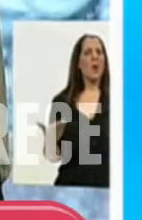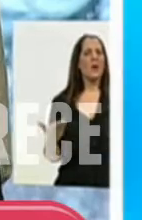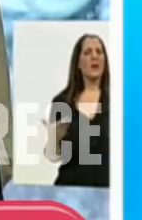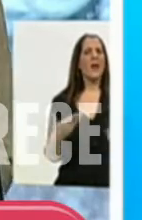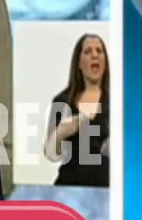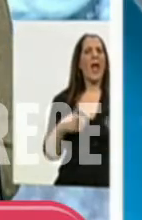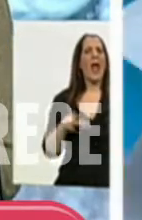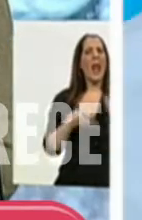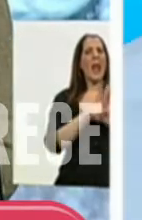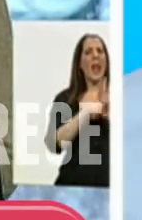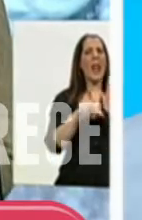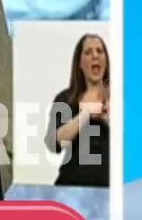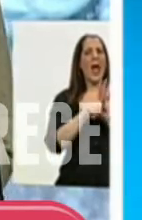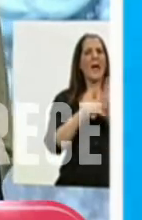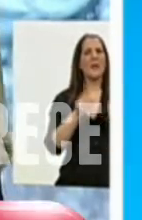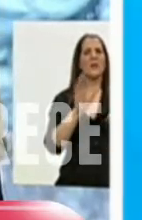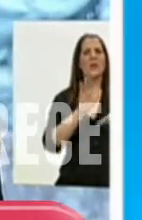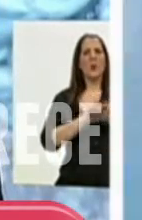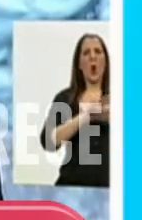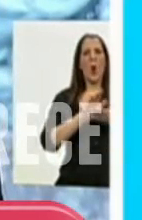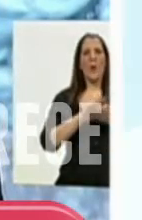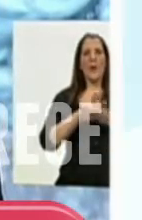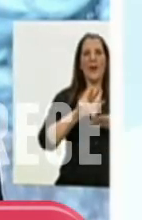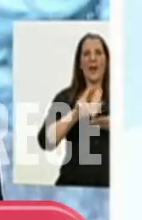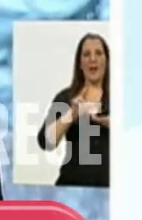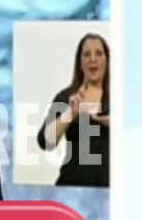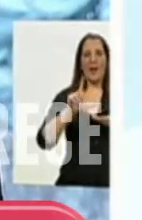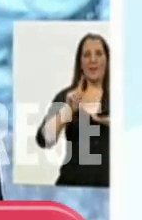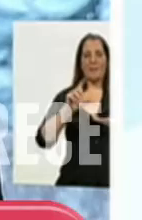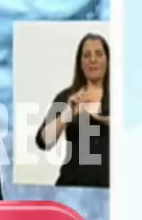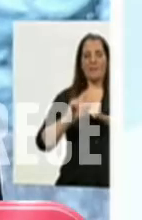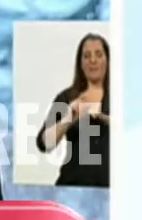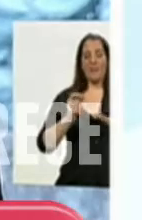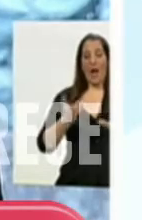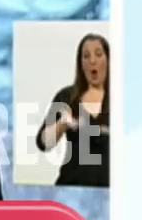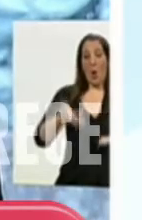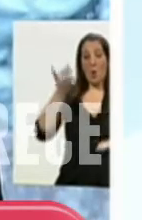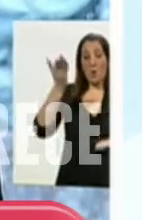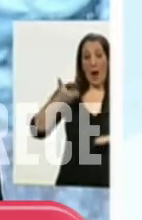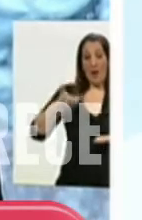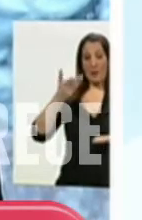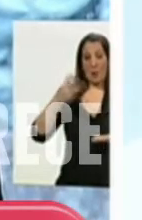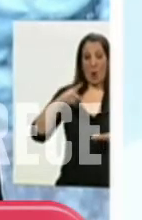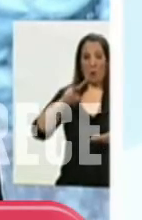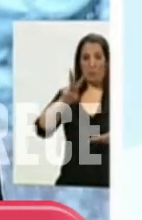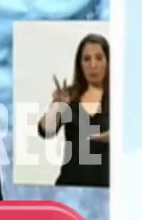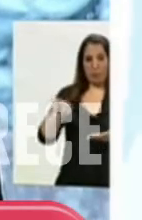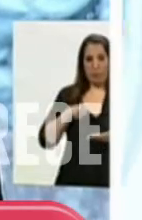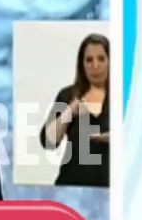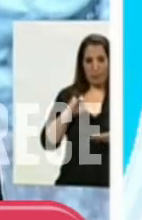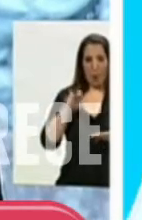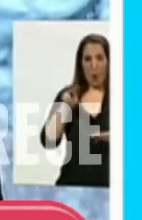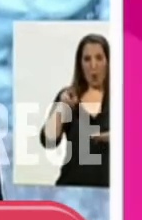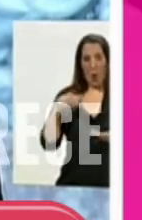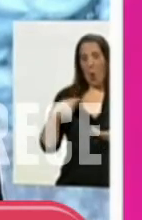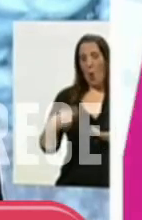a investigar, él ya la considera sospechosa, con lo cual parece estar a un paso del procesamiento. Pero estamos de acuerdo, Julio. Eso sí, puede salir procesada, Mariana. Puede salir procesada. Tal vez no esposada, pero